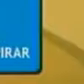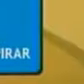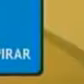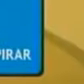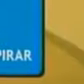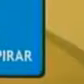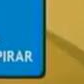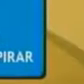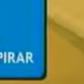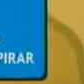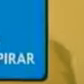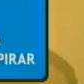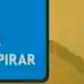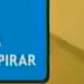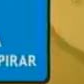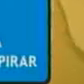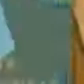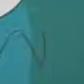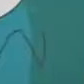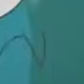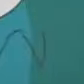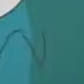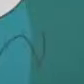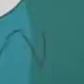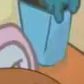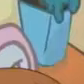Alerta ante cualquier síntoma.